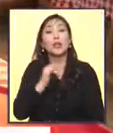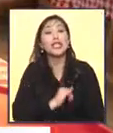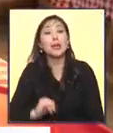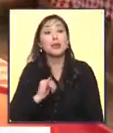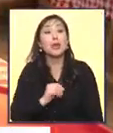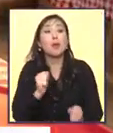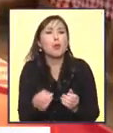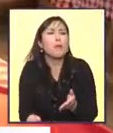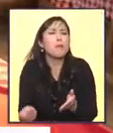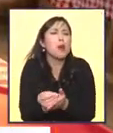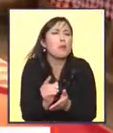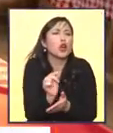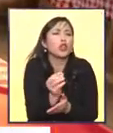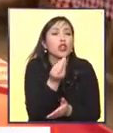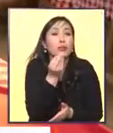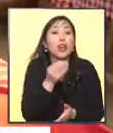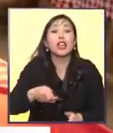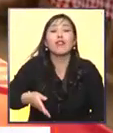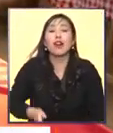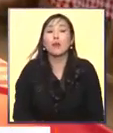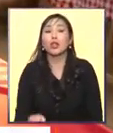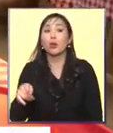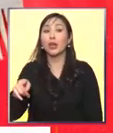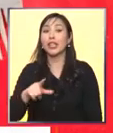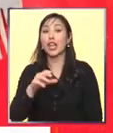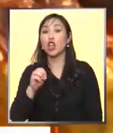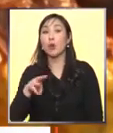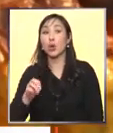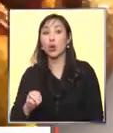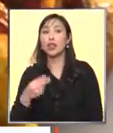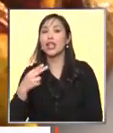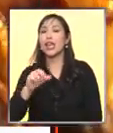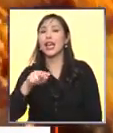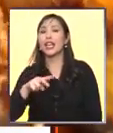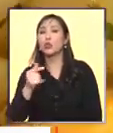poquito más, vamos a seguir ahora con este lomo de Angus.